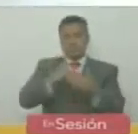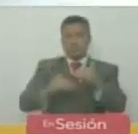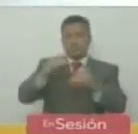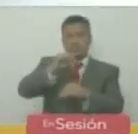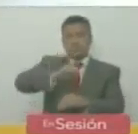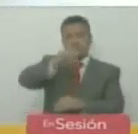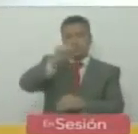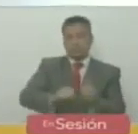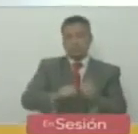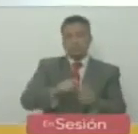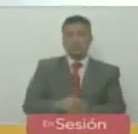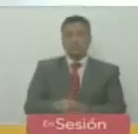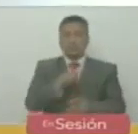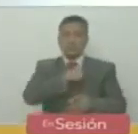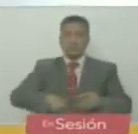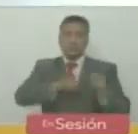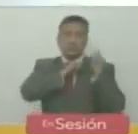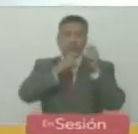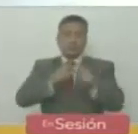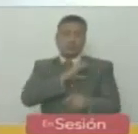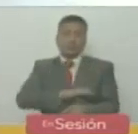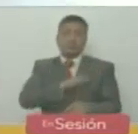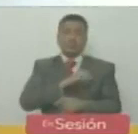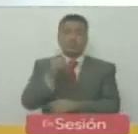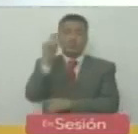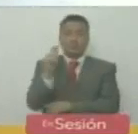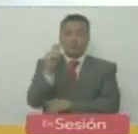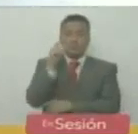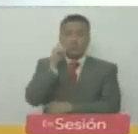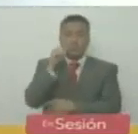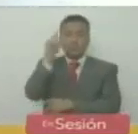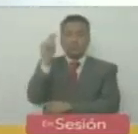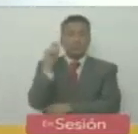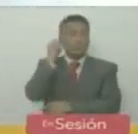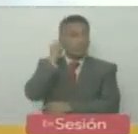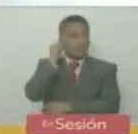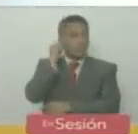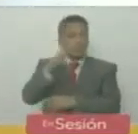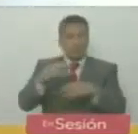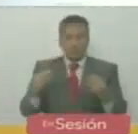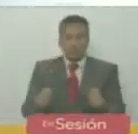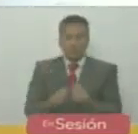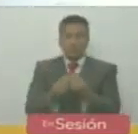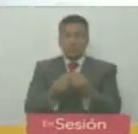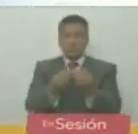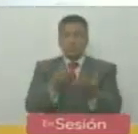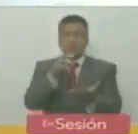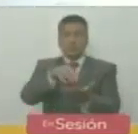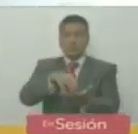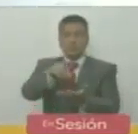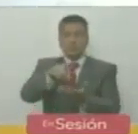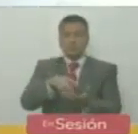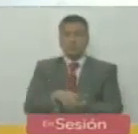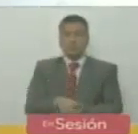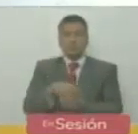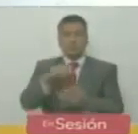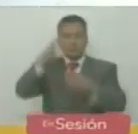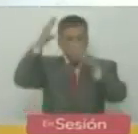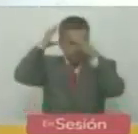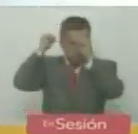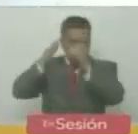El presidente designó una comisión de diputadas y diputados para acompañar al hemiciclo de sesiones al